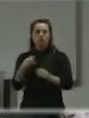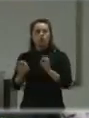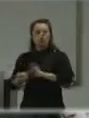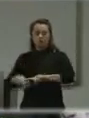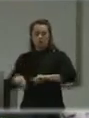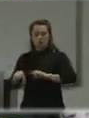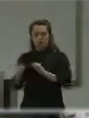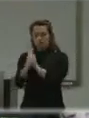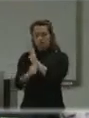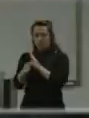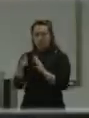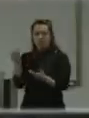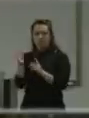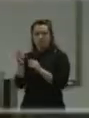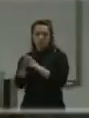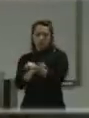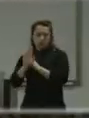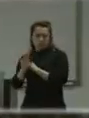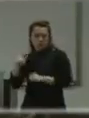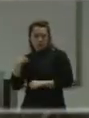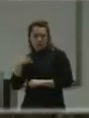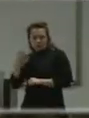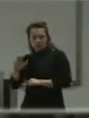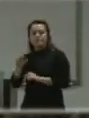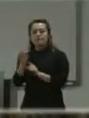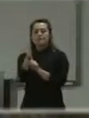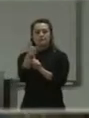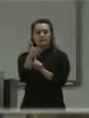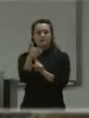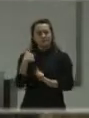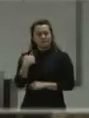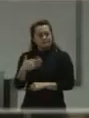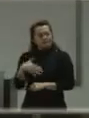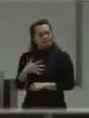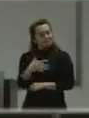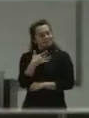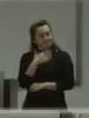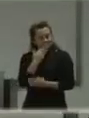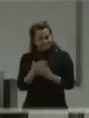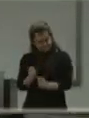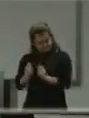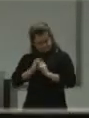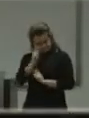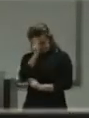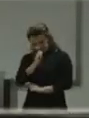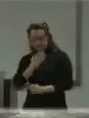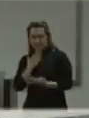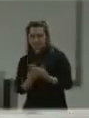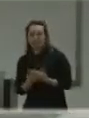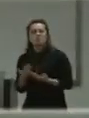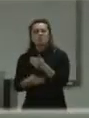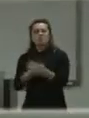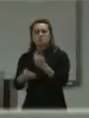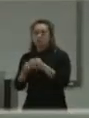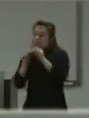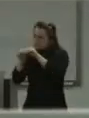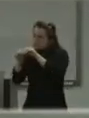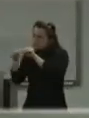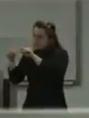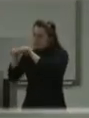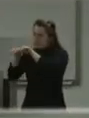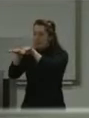de psicología de profamilia tuve el placer de participar en todo el proceso de multiplicadores